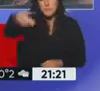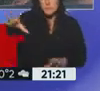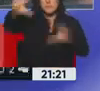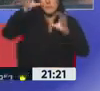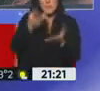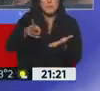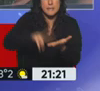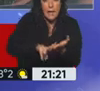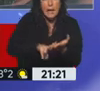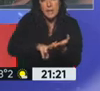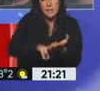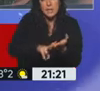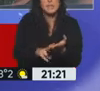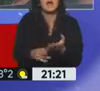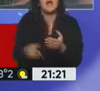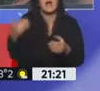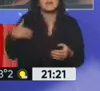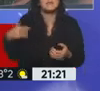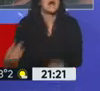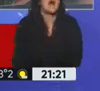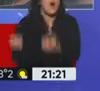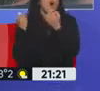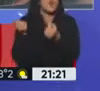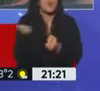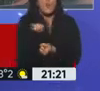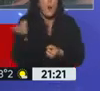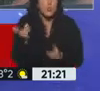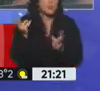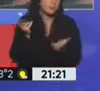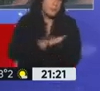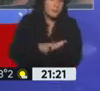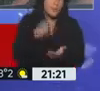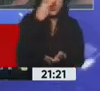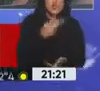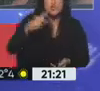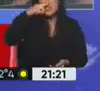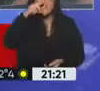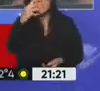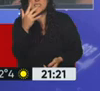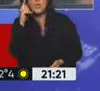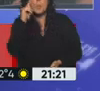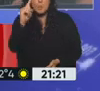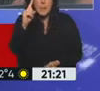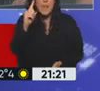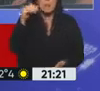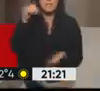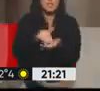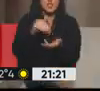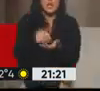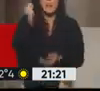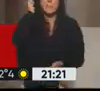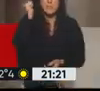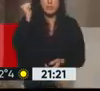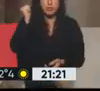nuevamente la cifra del ahorro, que es importante. Bueno, lo decimos nuevamente, Sí, por favor. 275.000 millones de pesos,